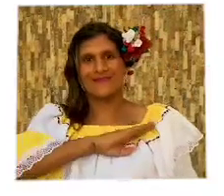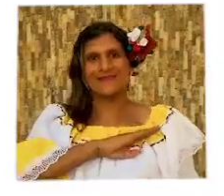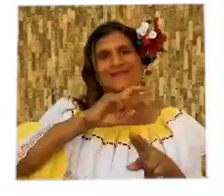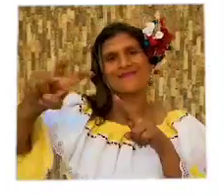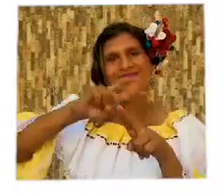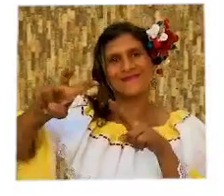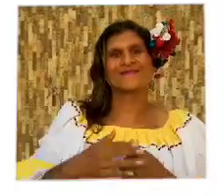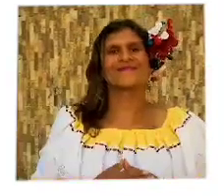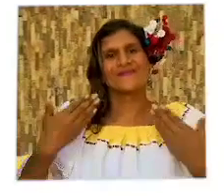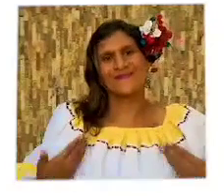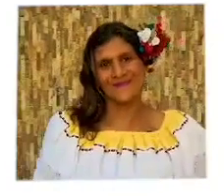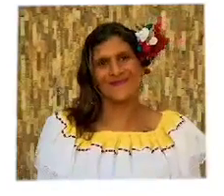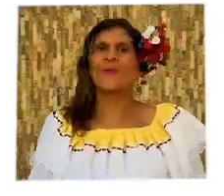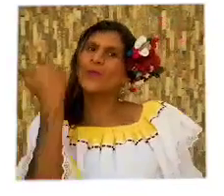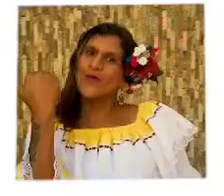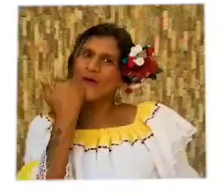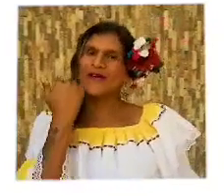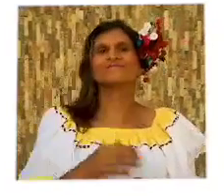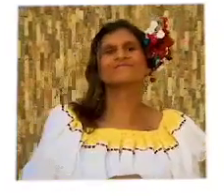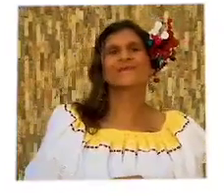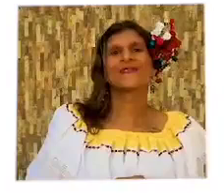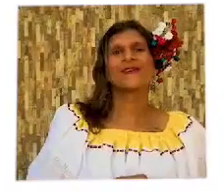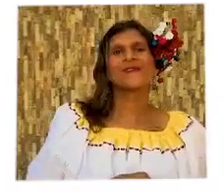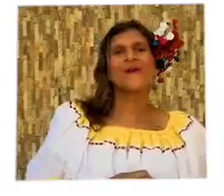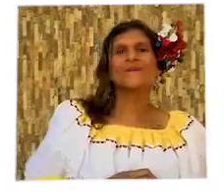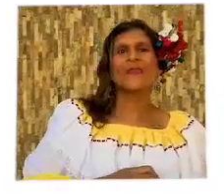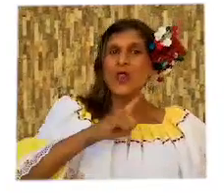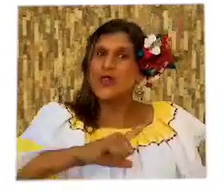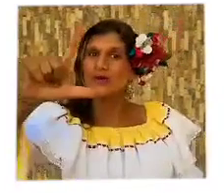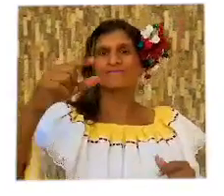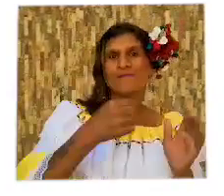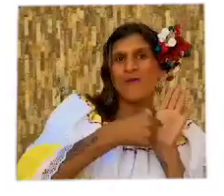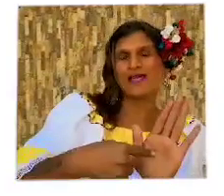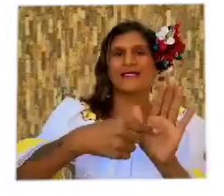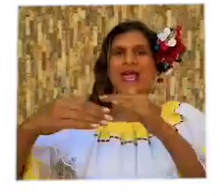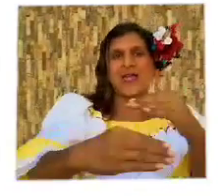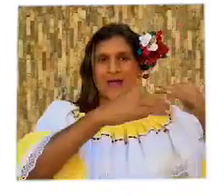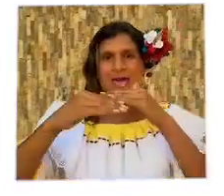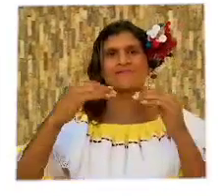mijas! Montañeras, feliz día de la mujer. Les habla Socorrito.